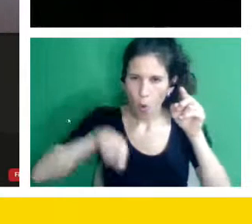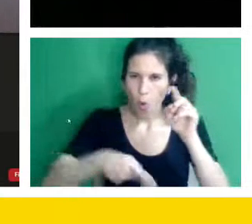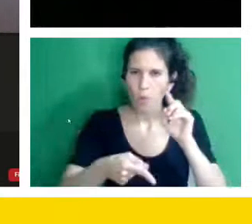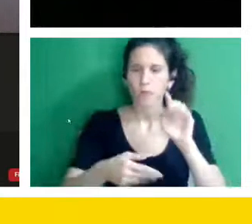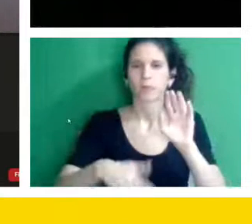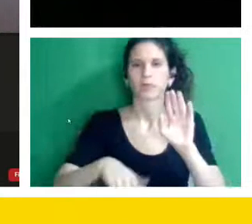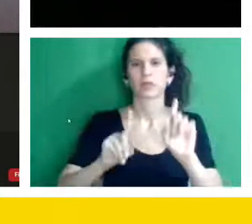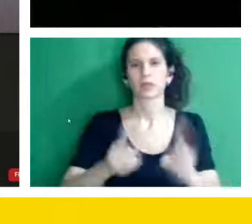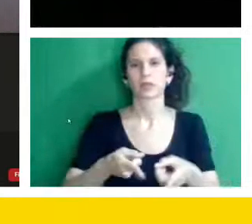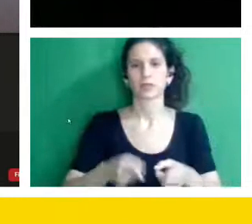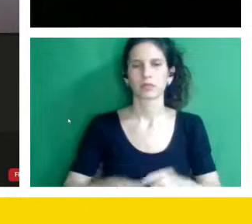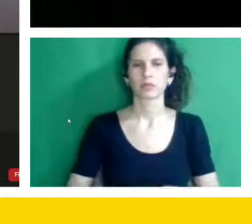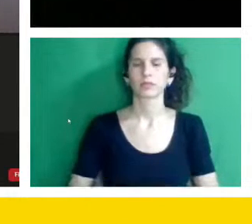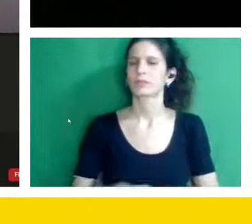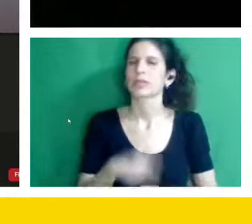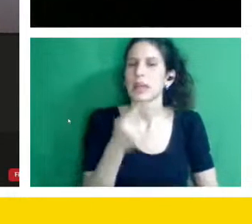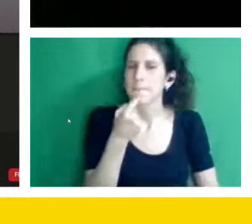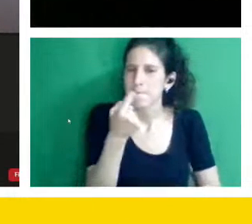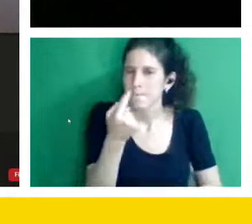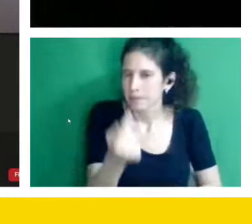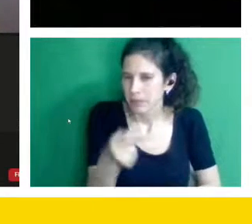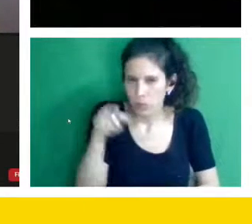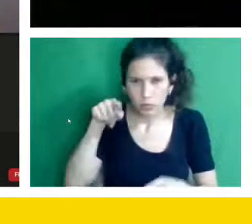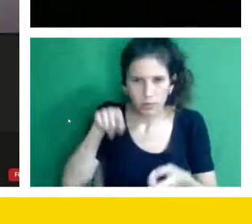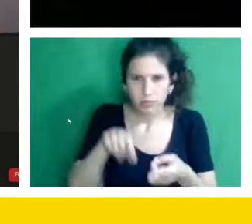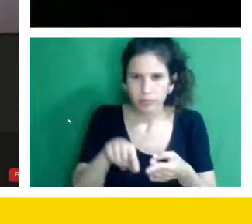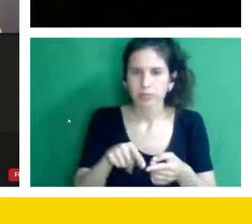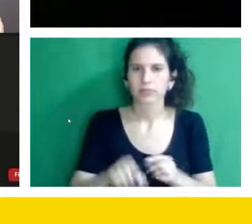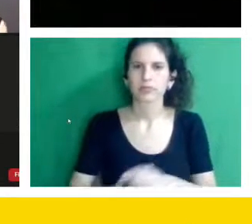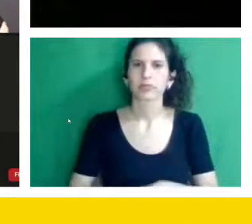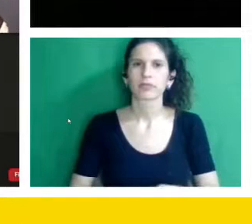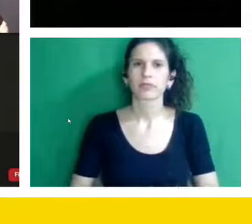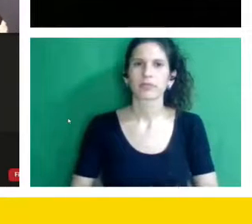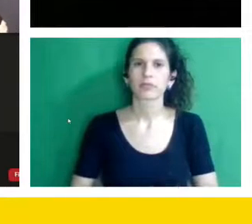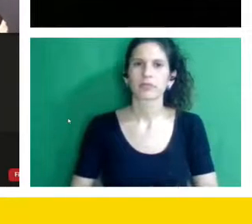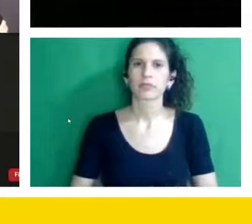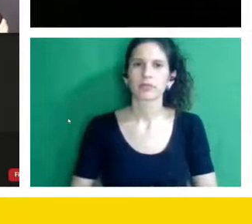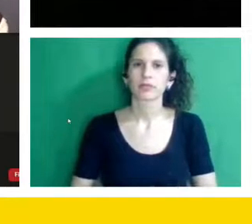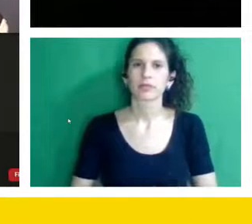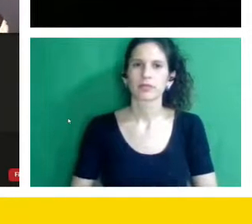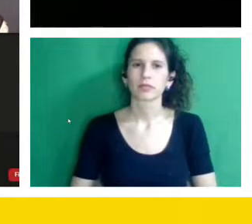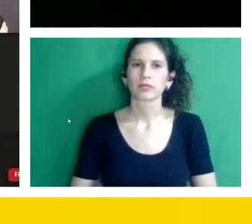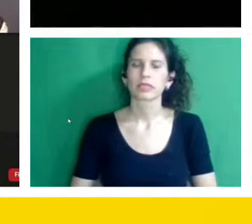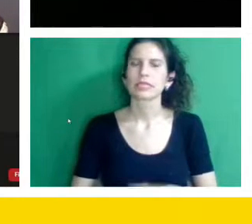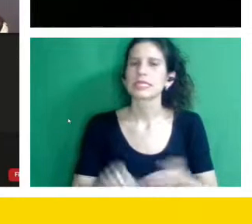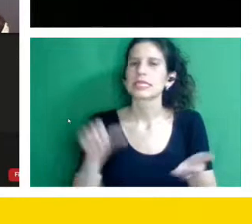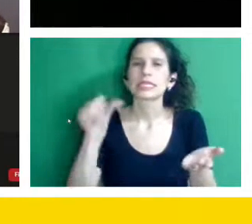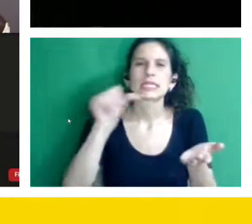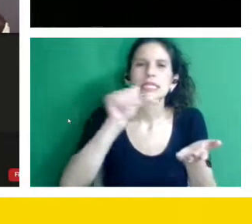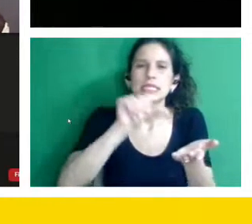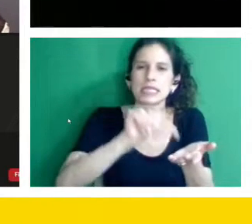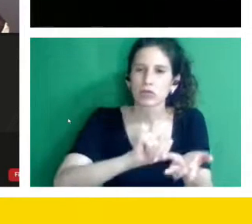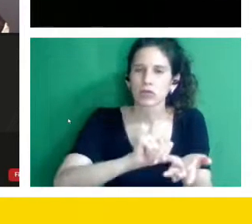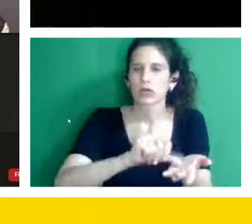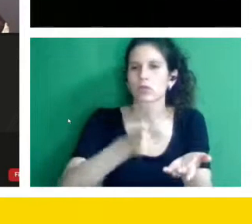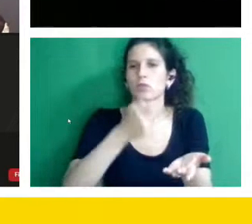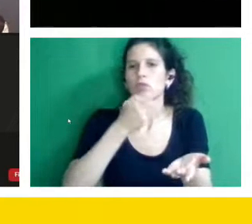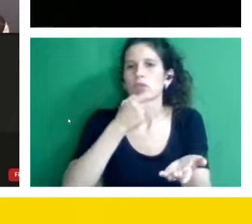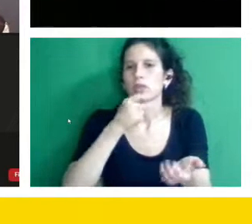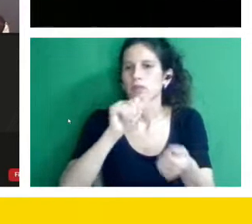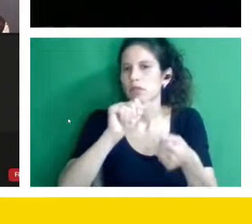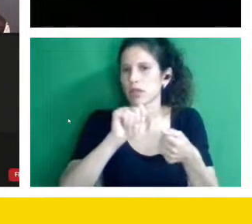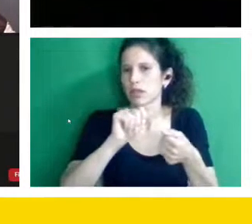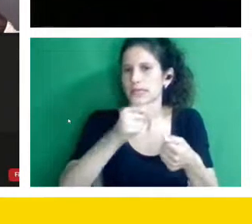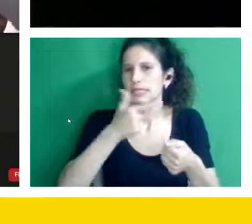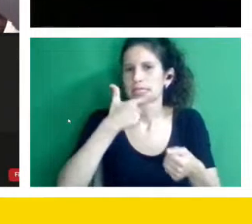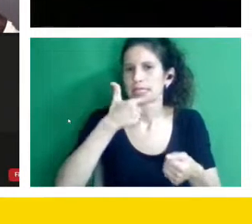es sobre las particularidades de las ciudades. Santiago de Chile, como para salir del centro, pero de las ciudades